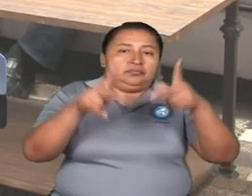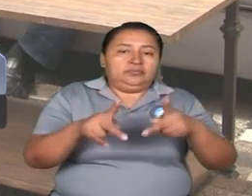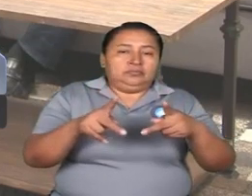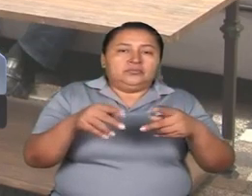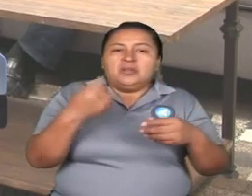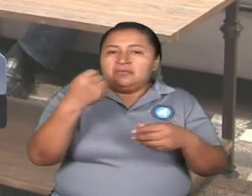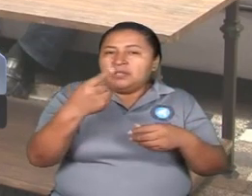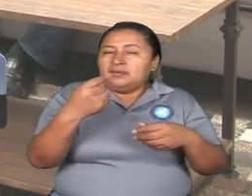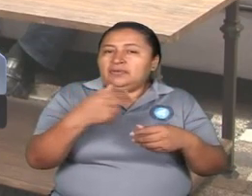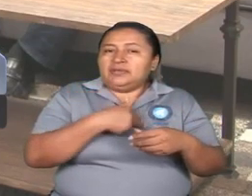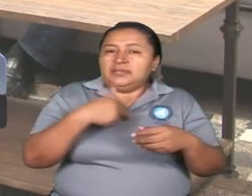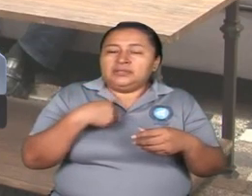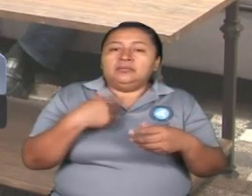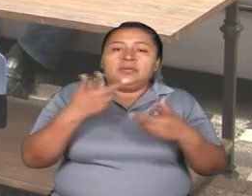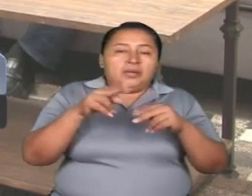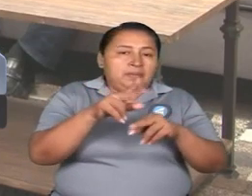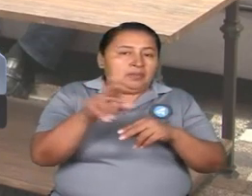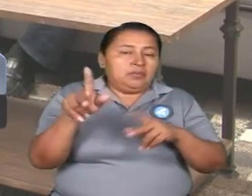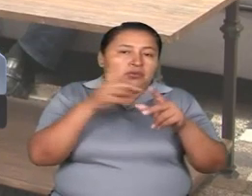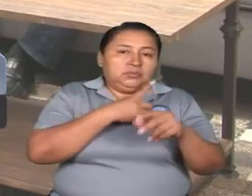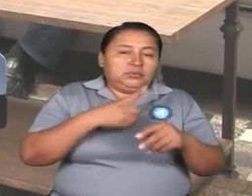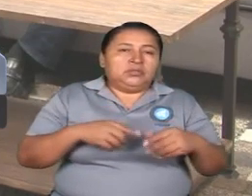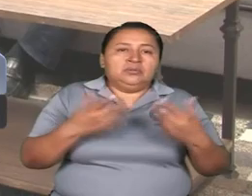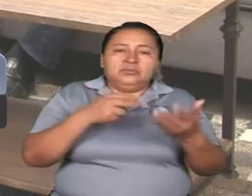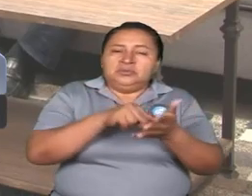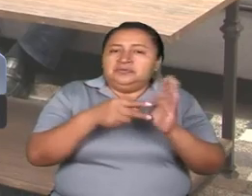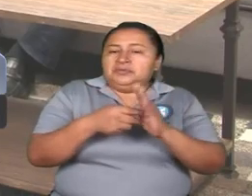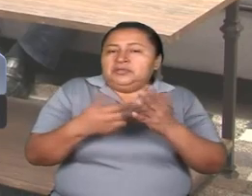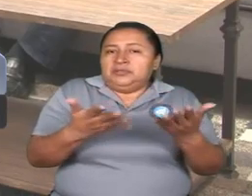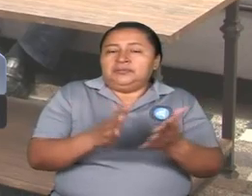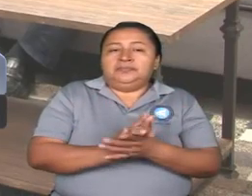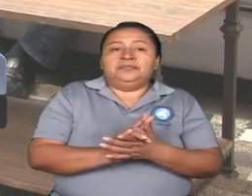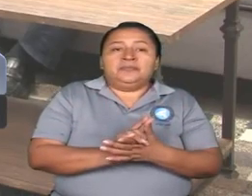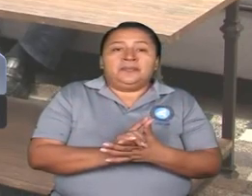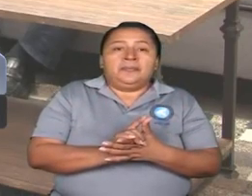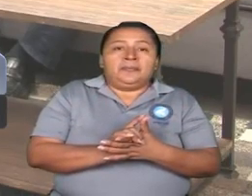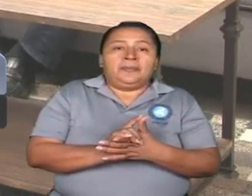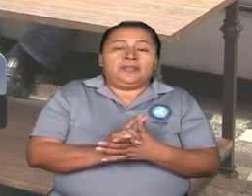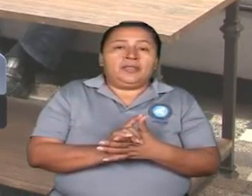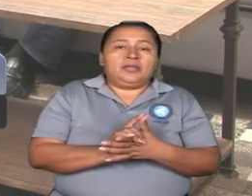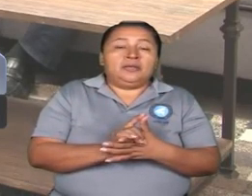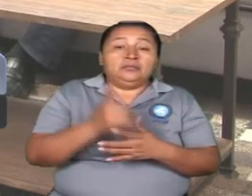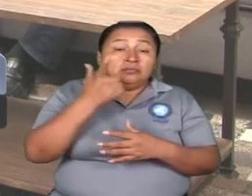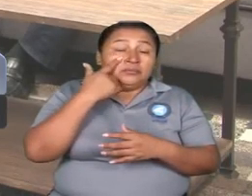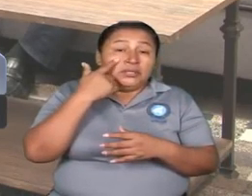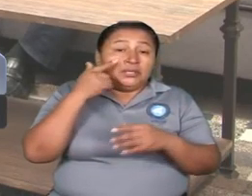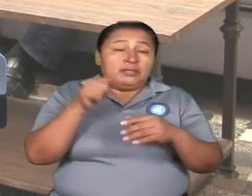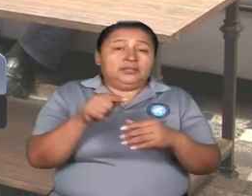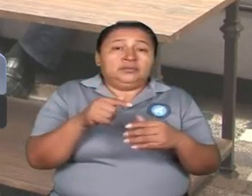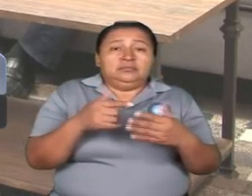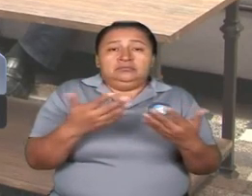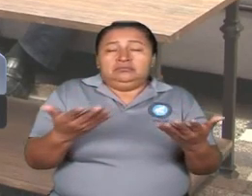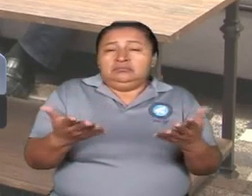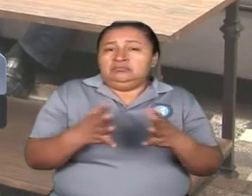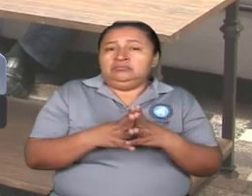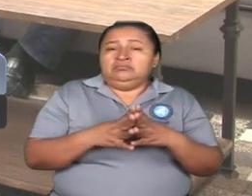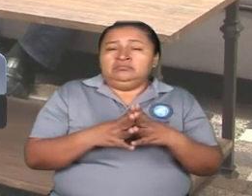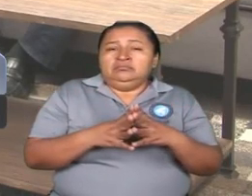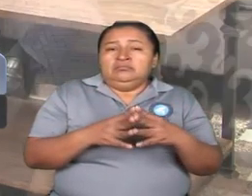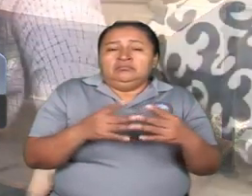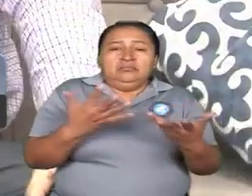nacional para las mismas y los mismos diputados, es decir. Sí. Mira, eso es